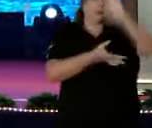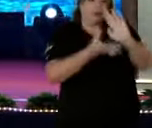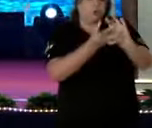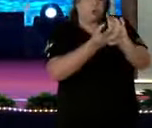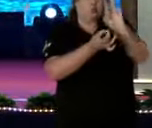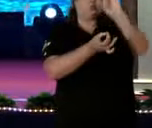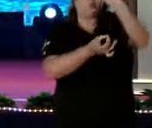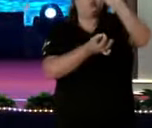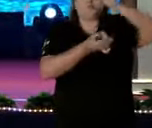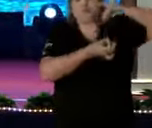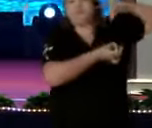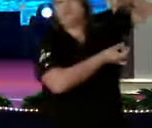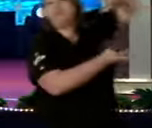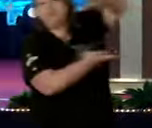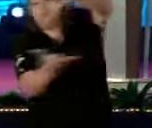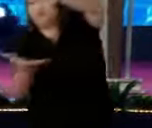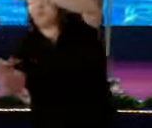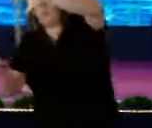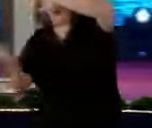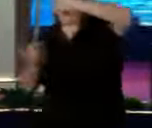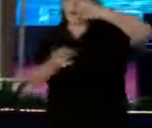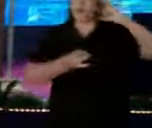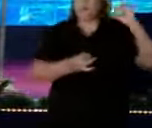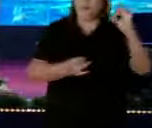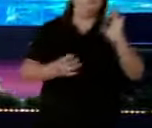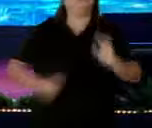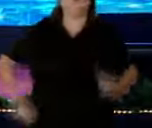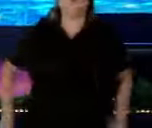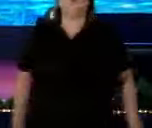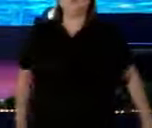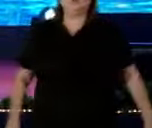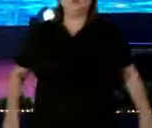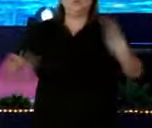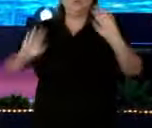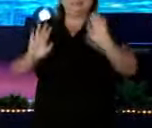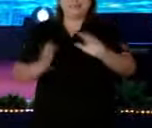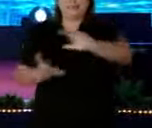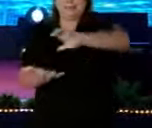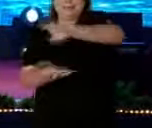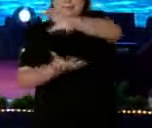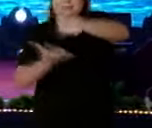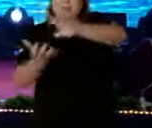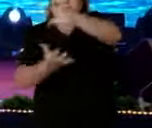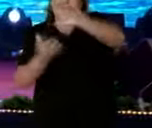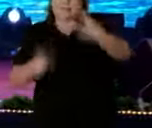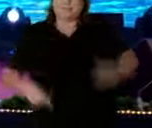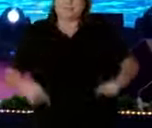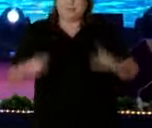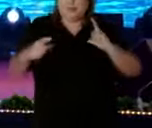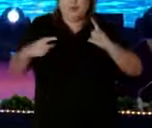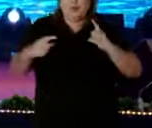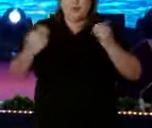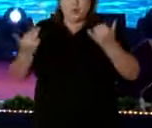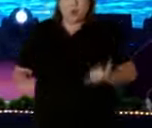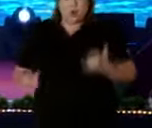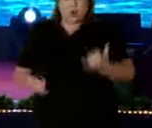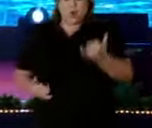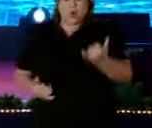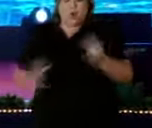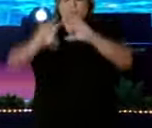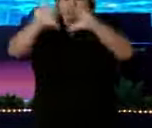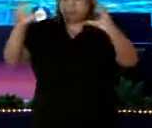la faz de las aguas. En otras palabras, el caos que se está viviendo hoy sobre el mundo entero